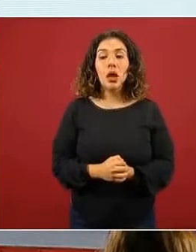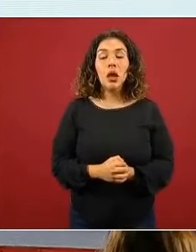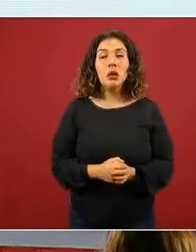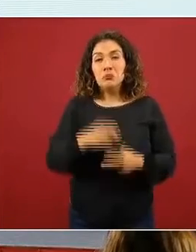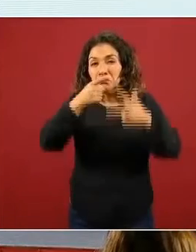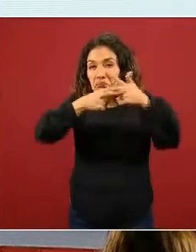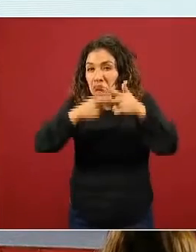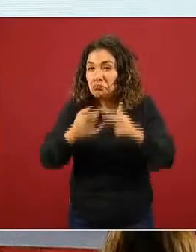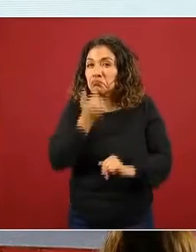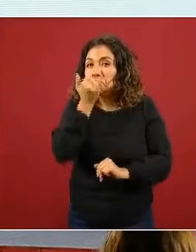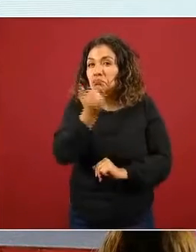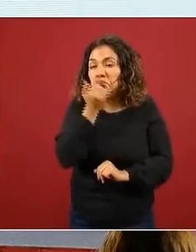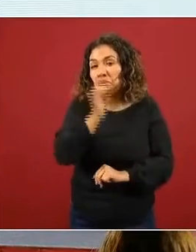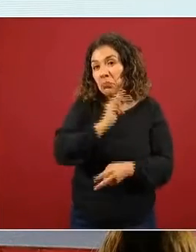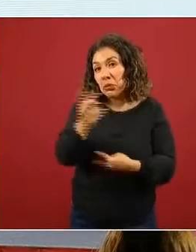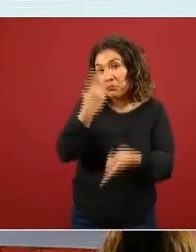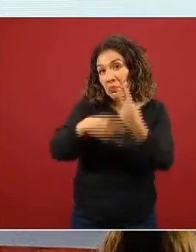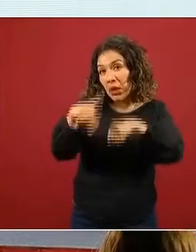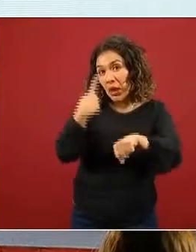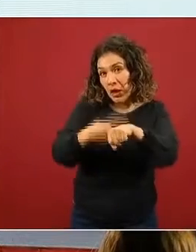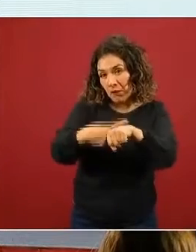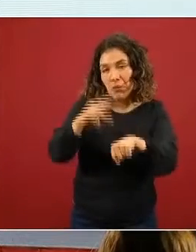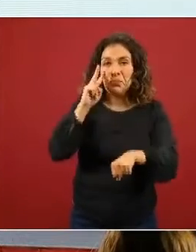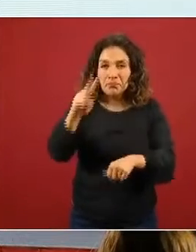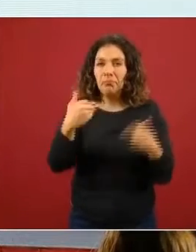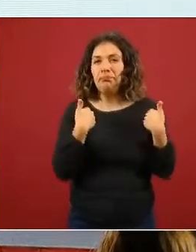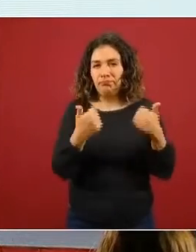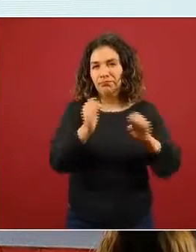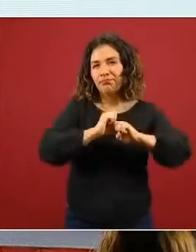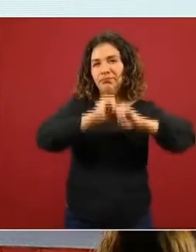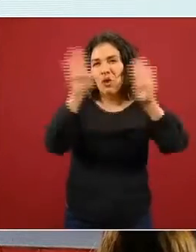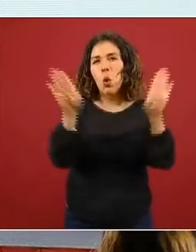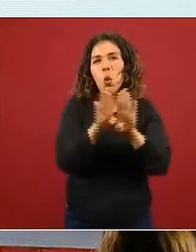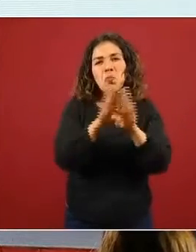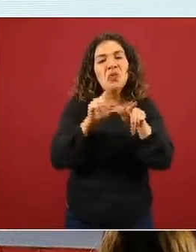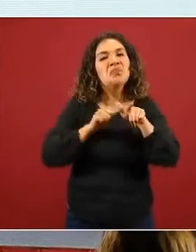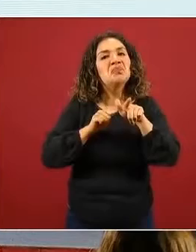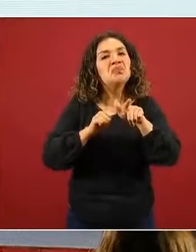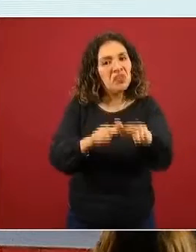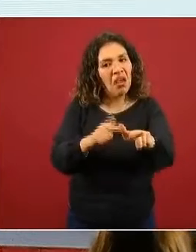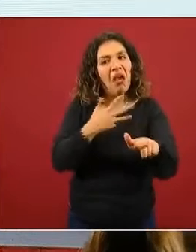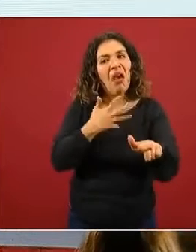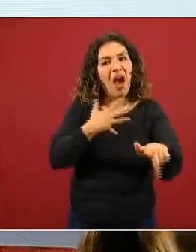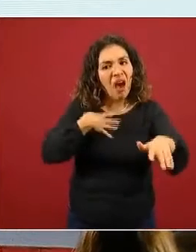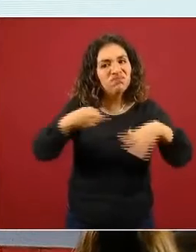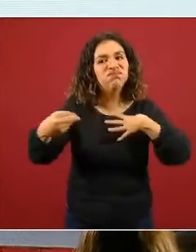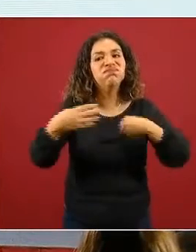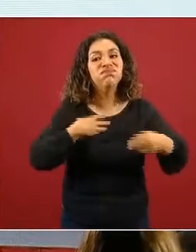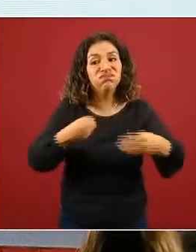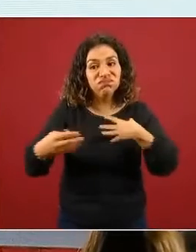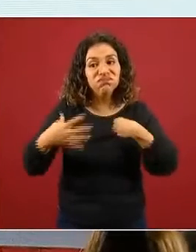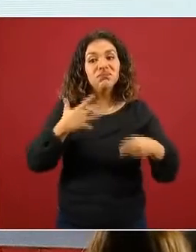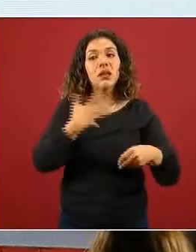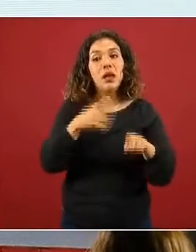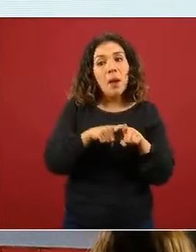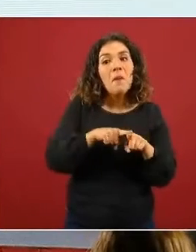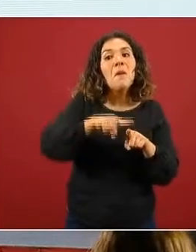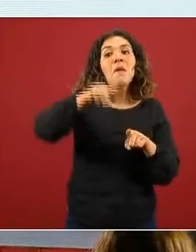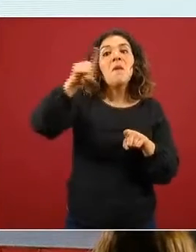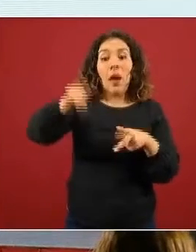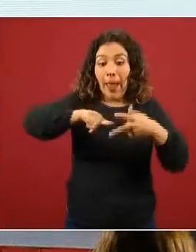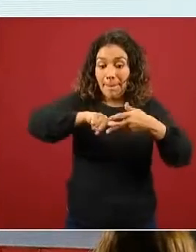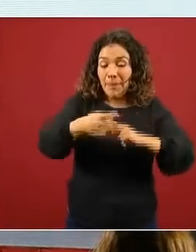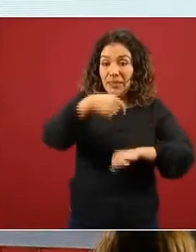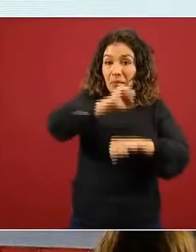casos estimados. Aquí podemos ver más claramente cómo se mantiene una transmisión bastante basal desde que inicia en la